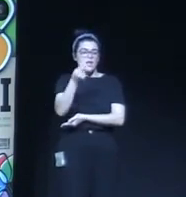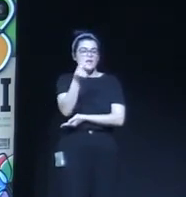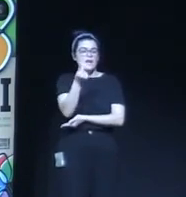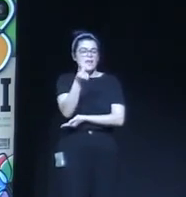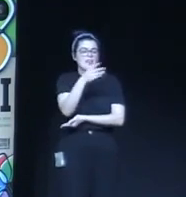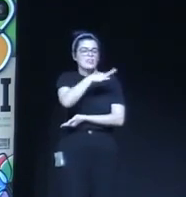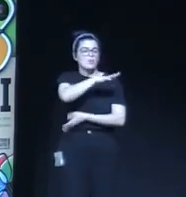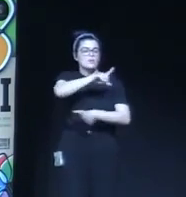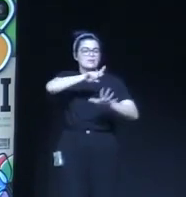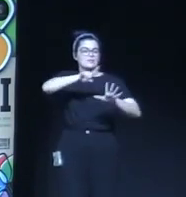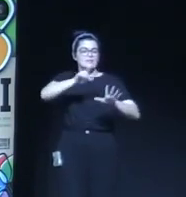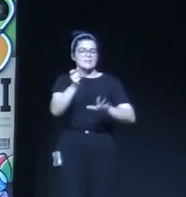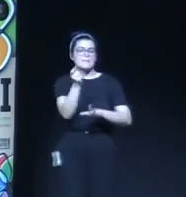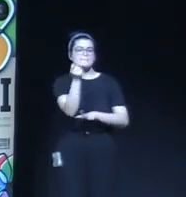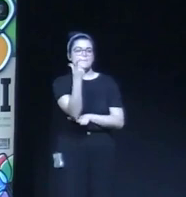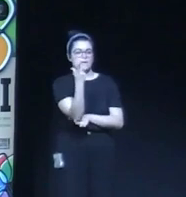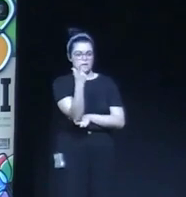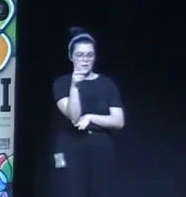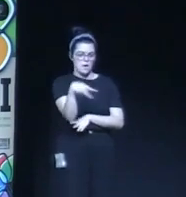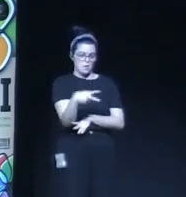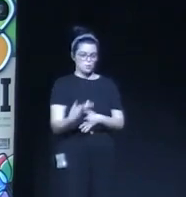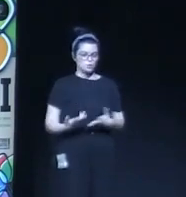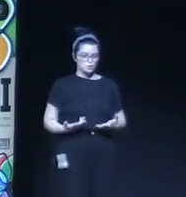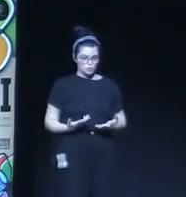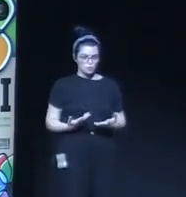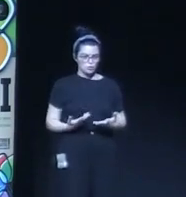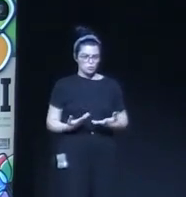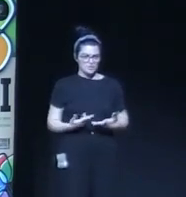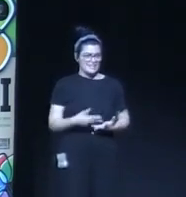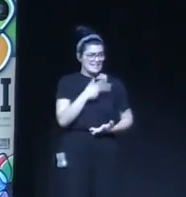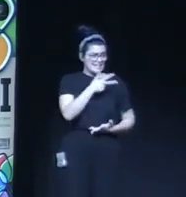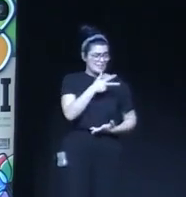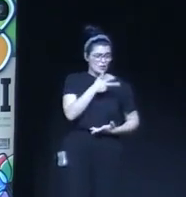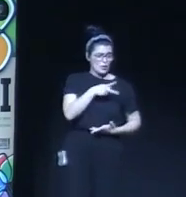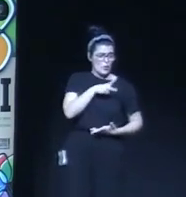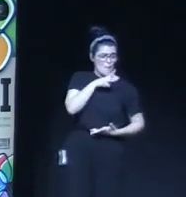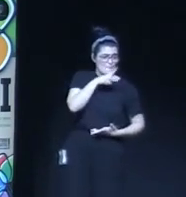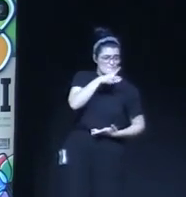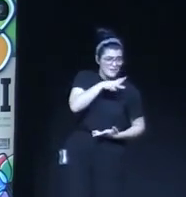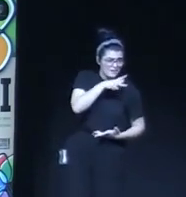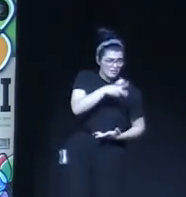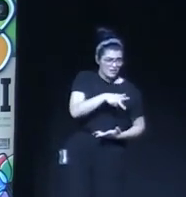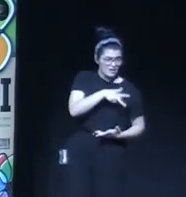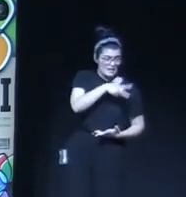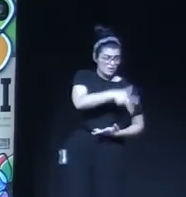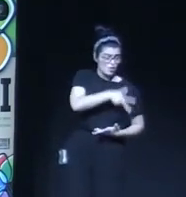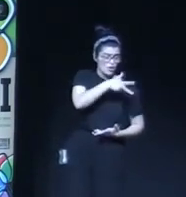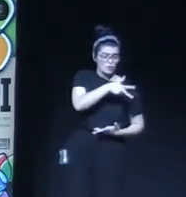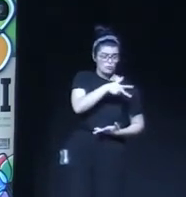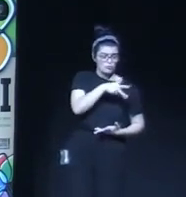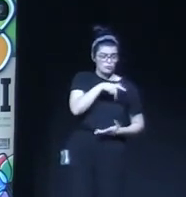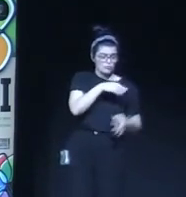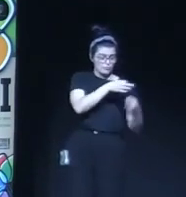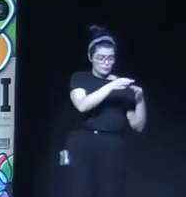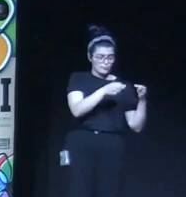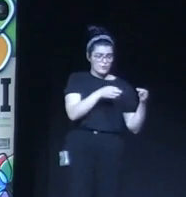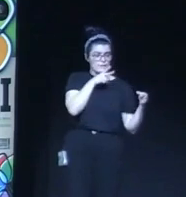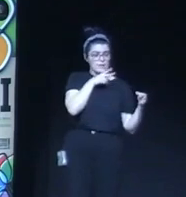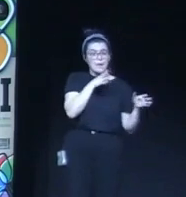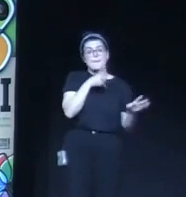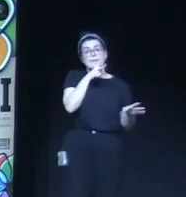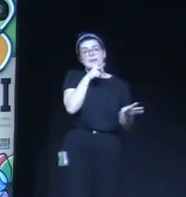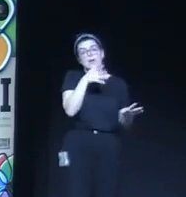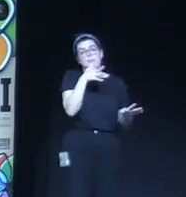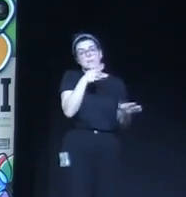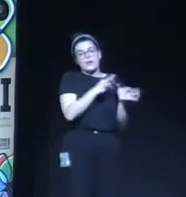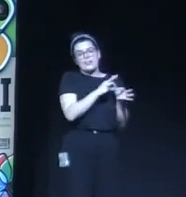euros. O sea, y el hidrógeno verde, porque verde se supone que viene de fuentes